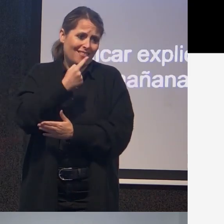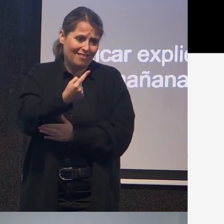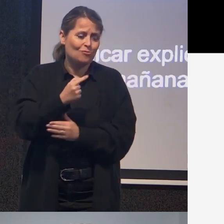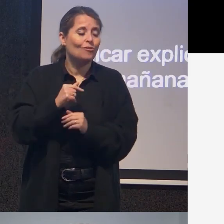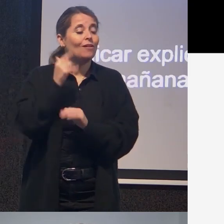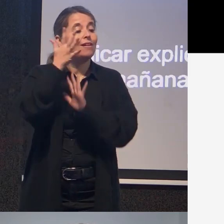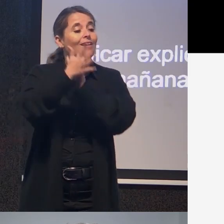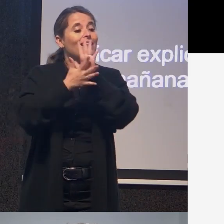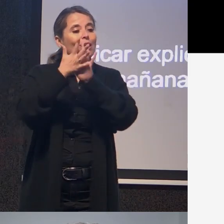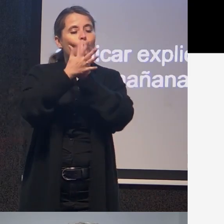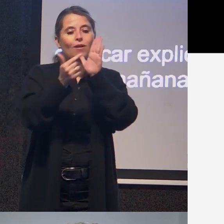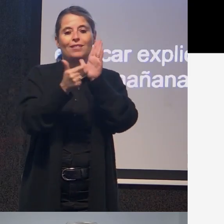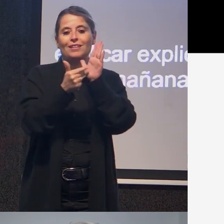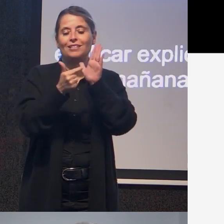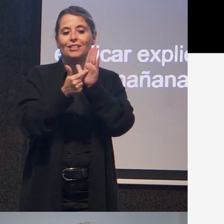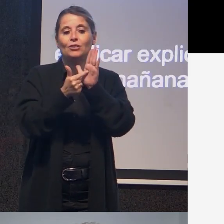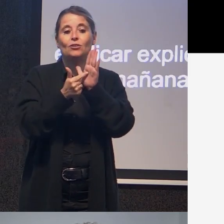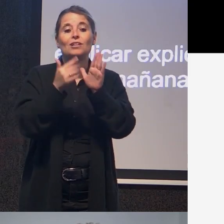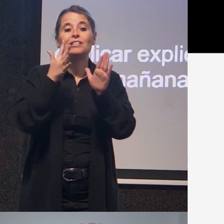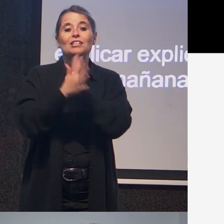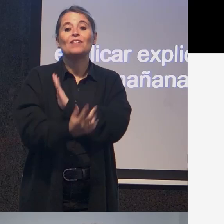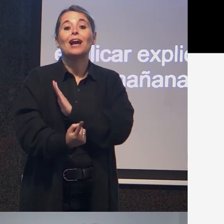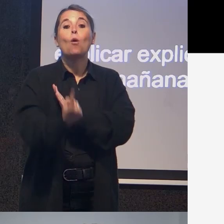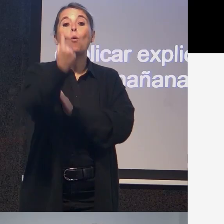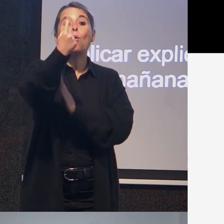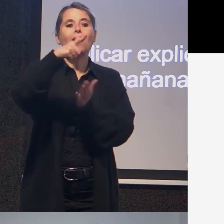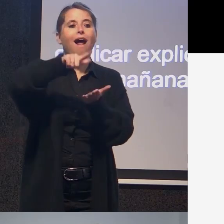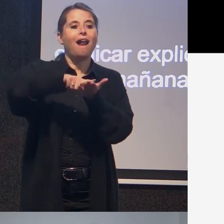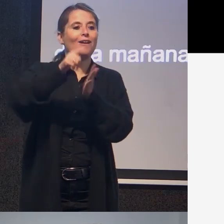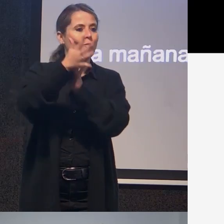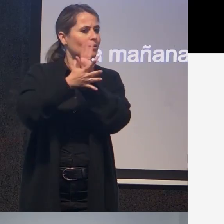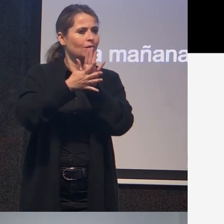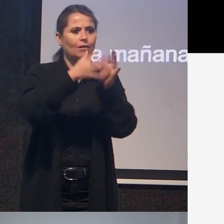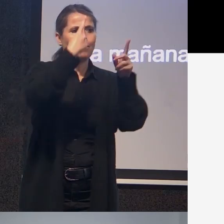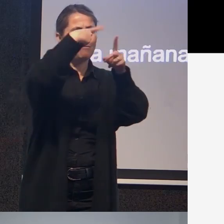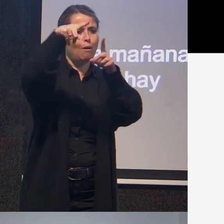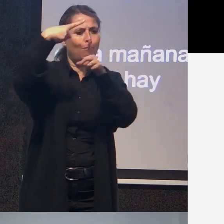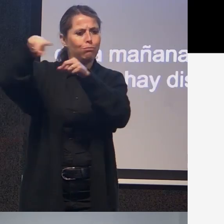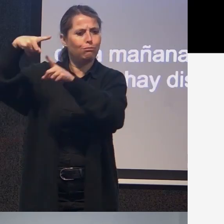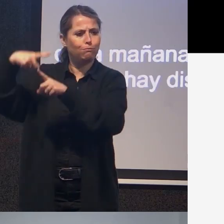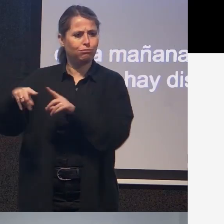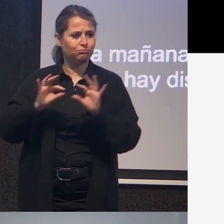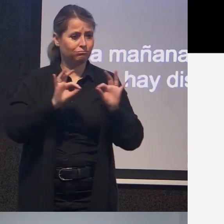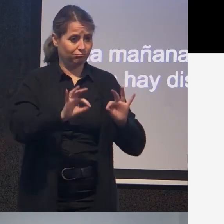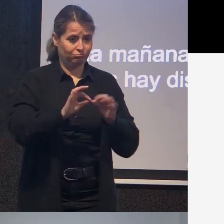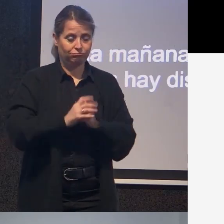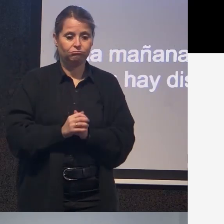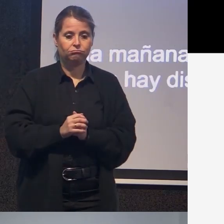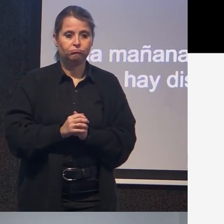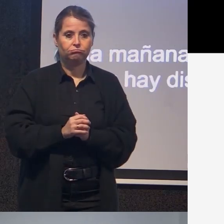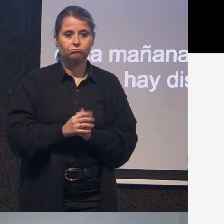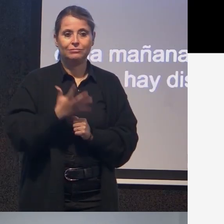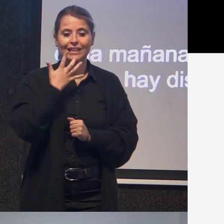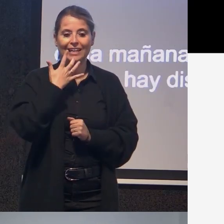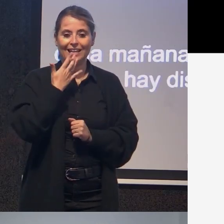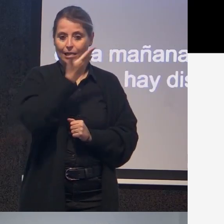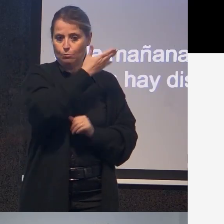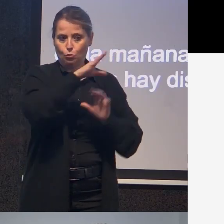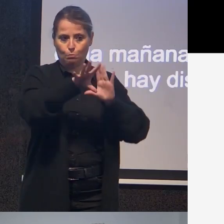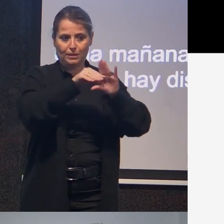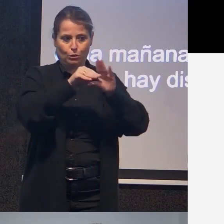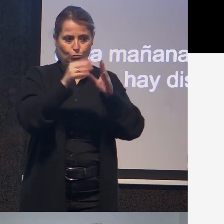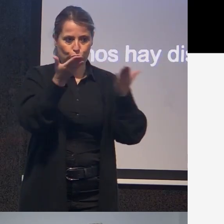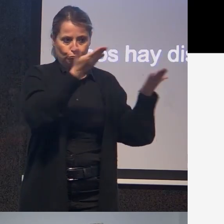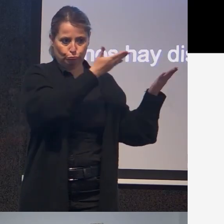lenguas de signos no son una lengua de signos. Hay distintas lenguas de signos. Si os enseño este